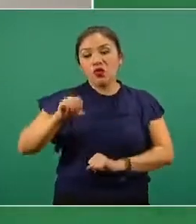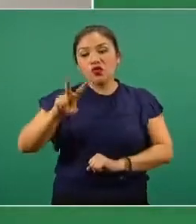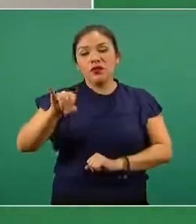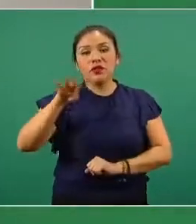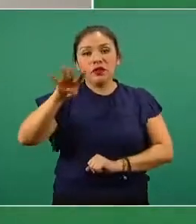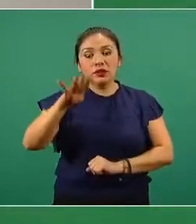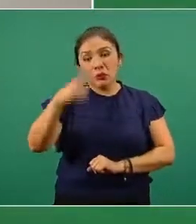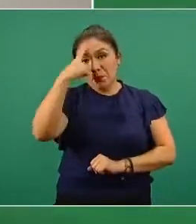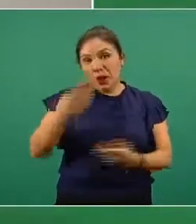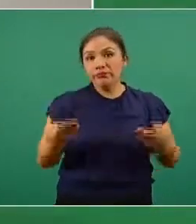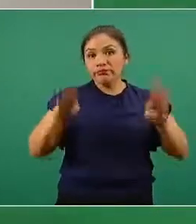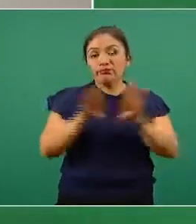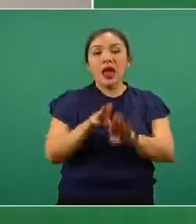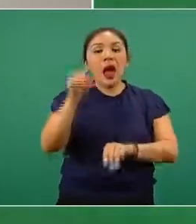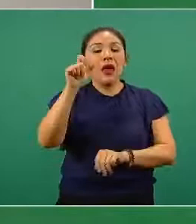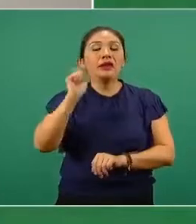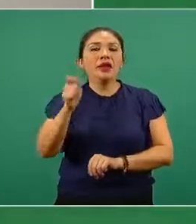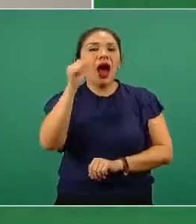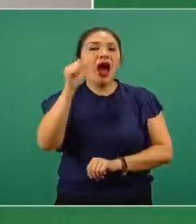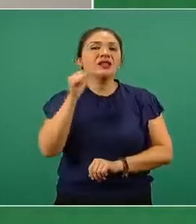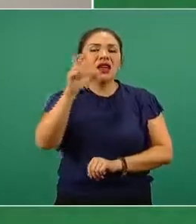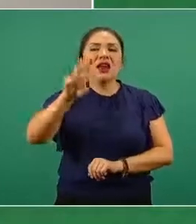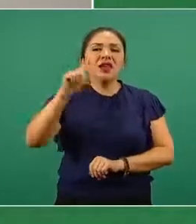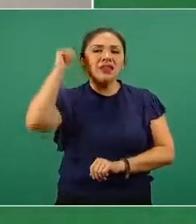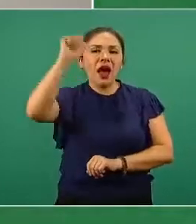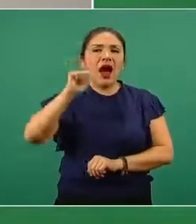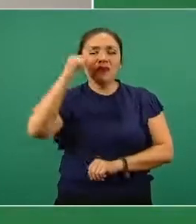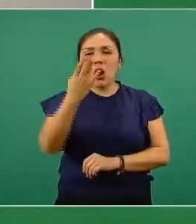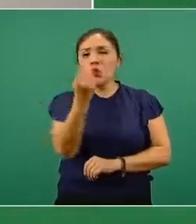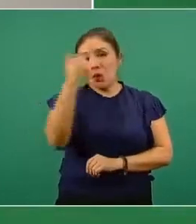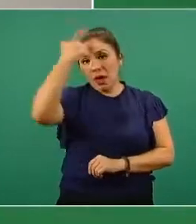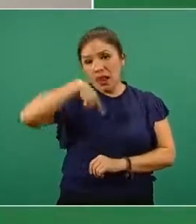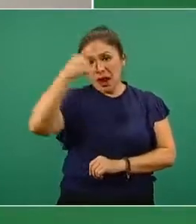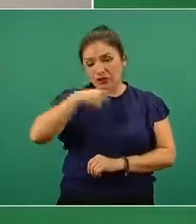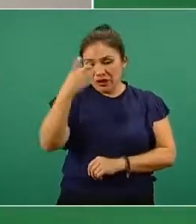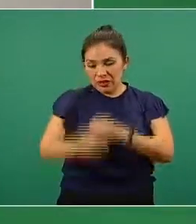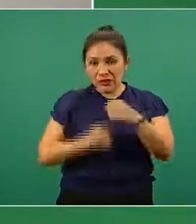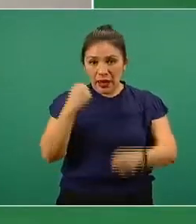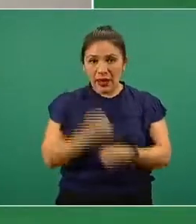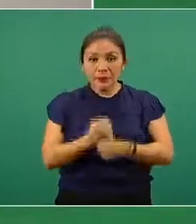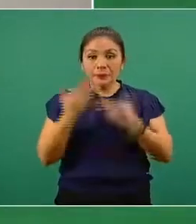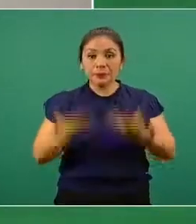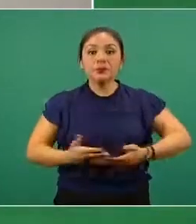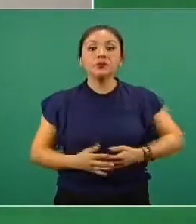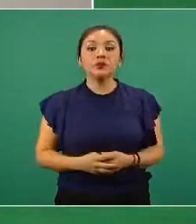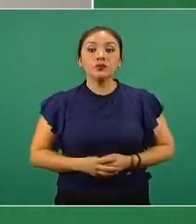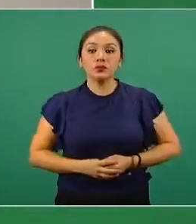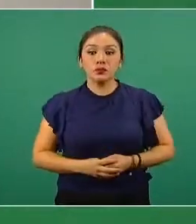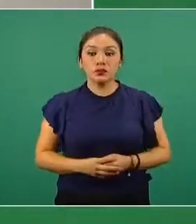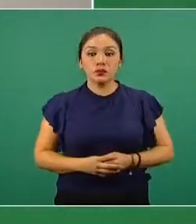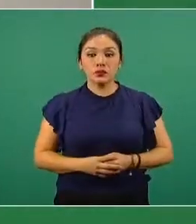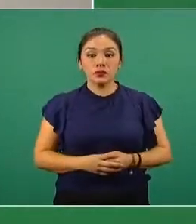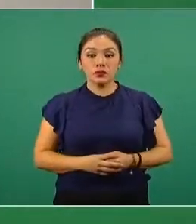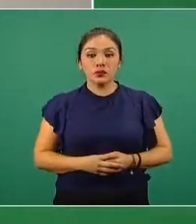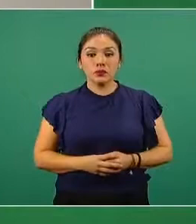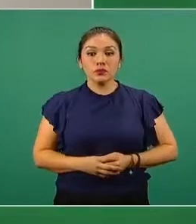cierre de las 21 horas del 30 de abril del presente año. La siguiente diapositiva, por favor.